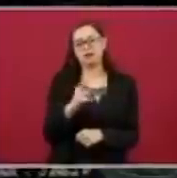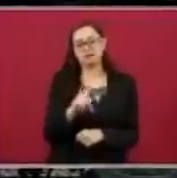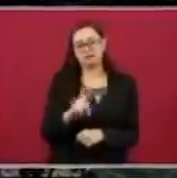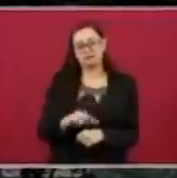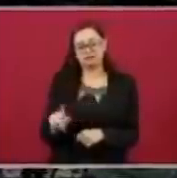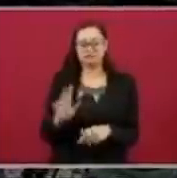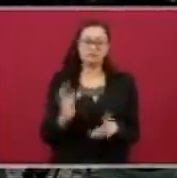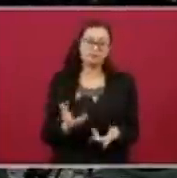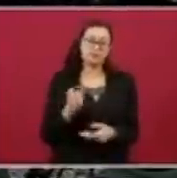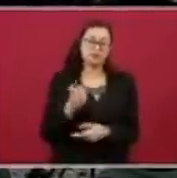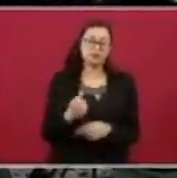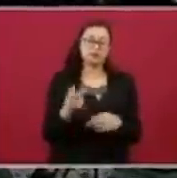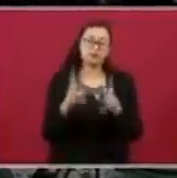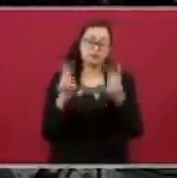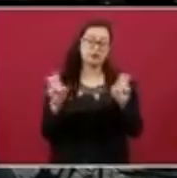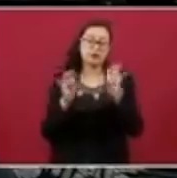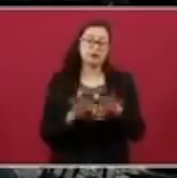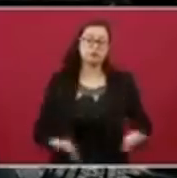es importante